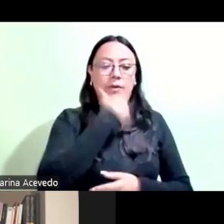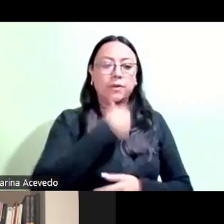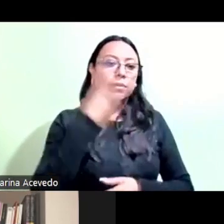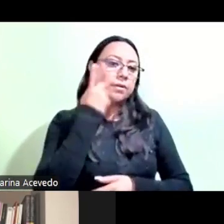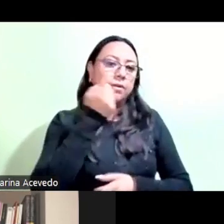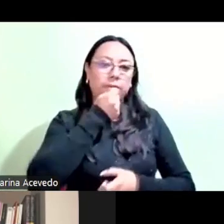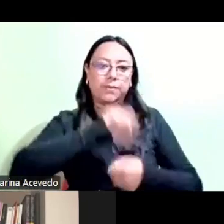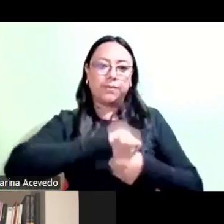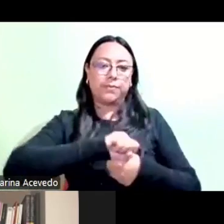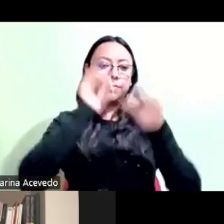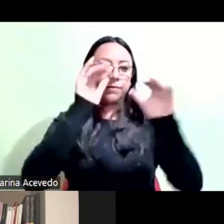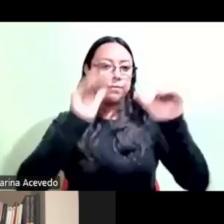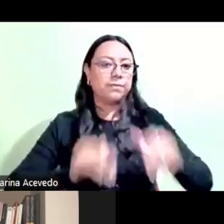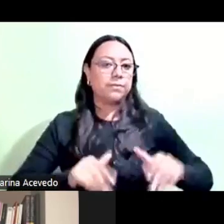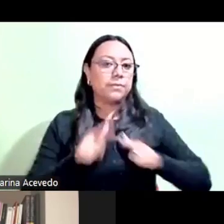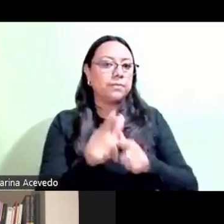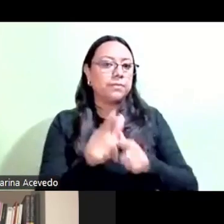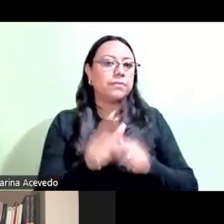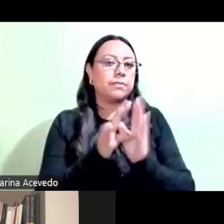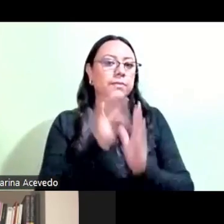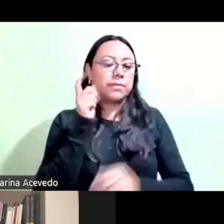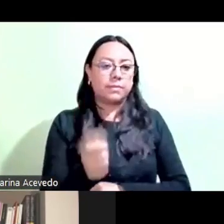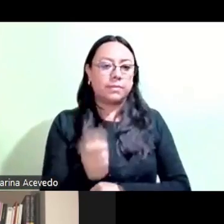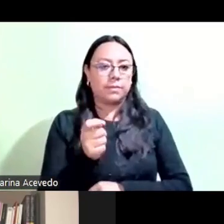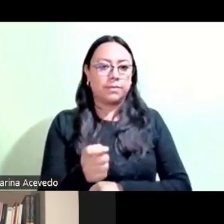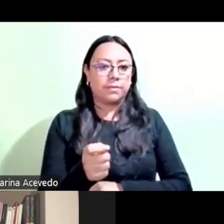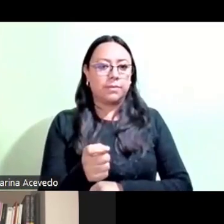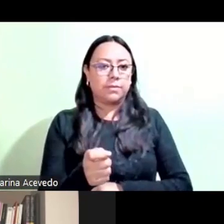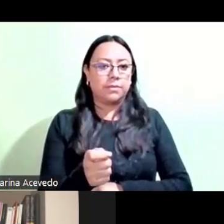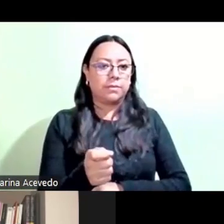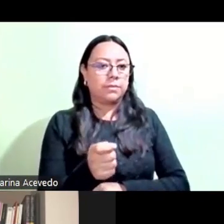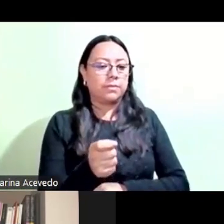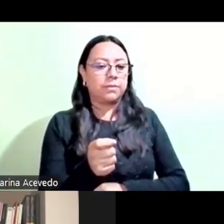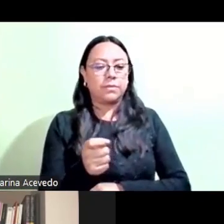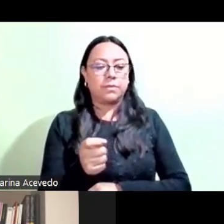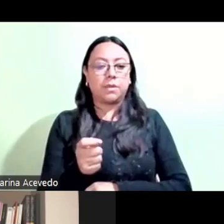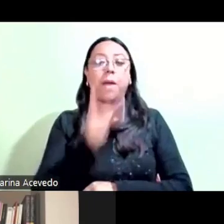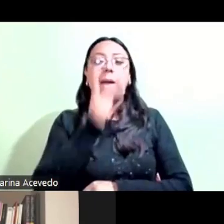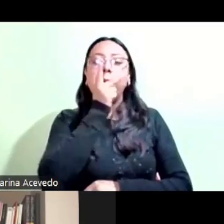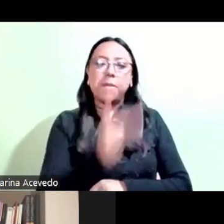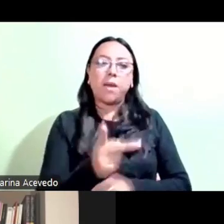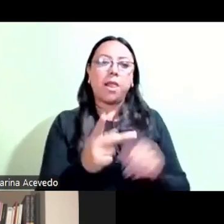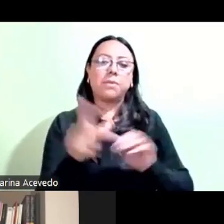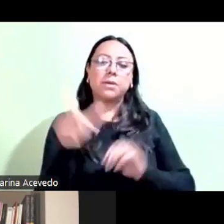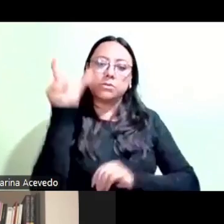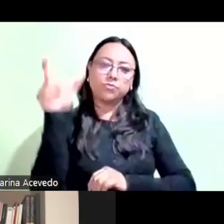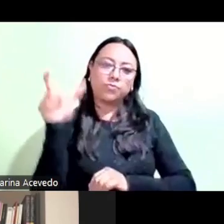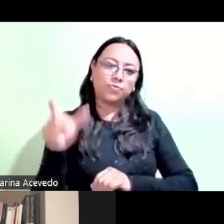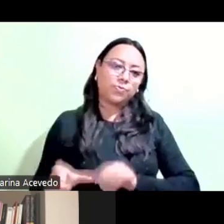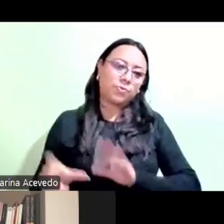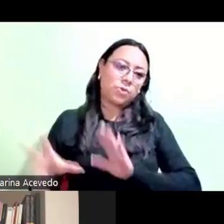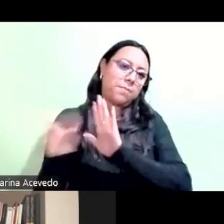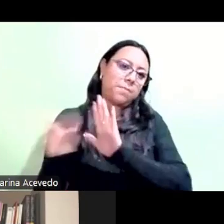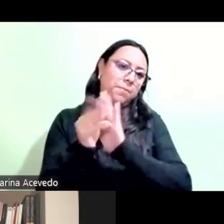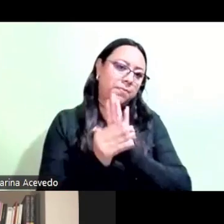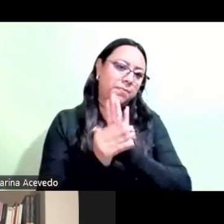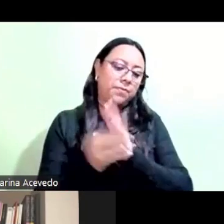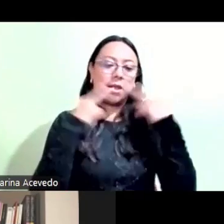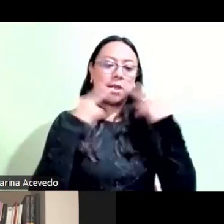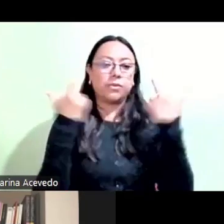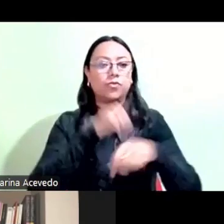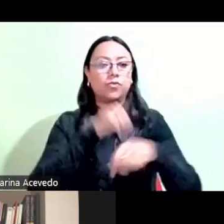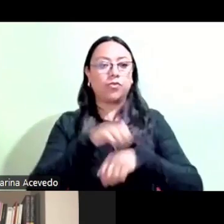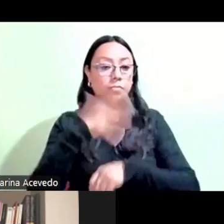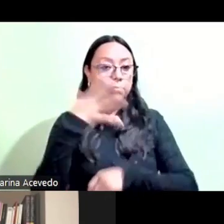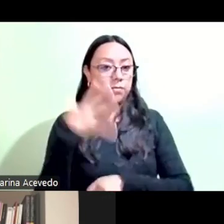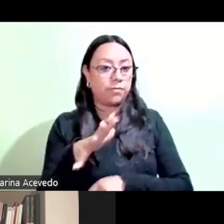como consiguiente, el siguiente punto en el orden del día, tenemos la consideración de la versión estenográfica de la 10ª sesión ordinaria,